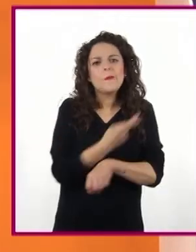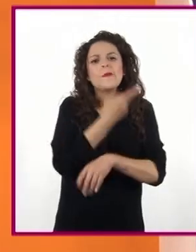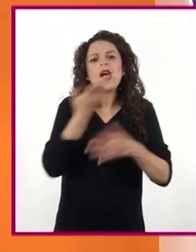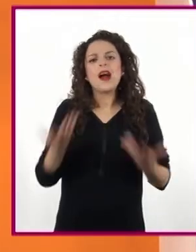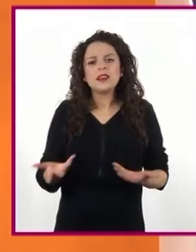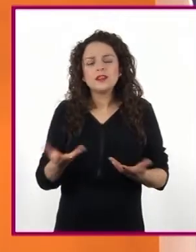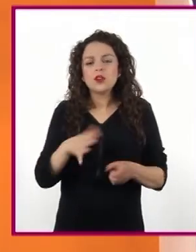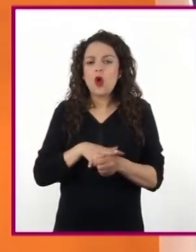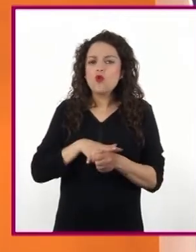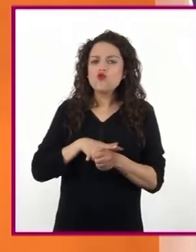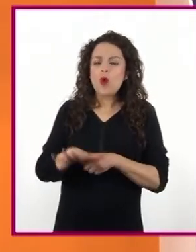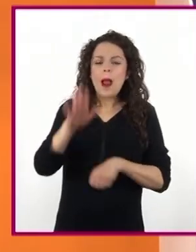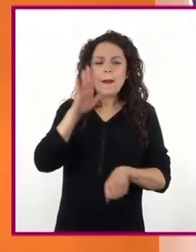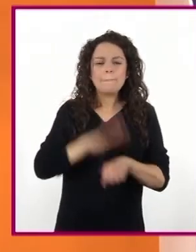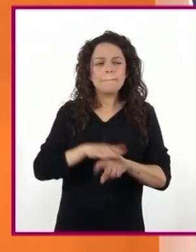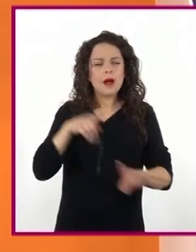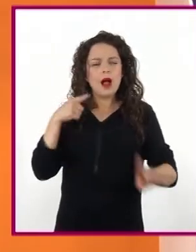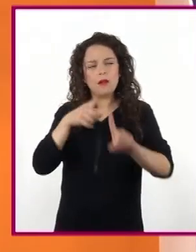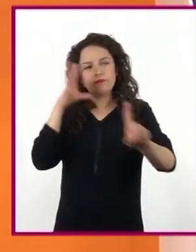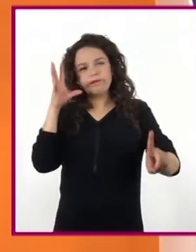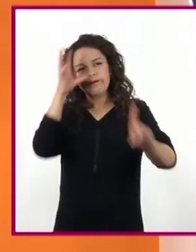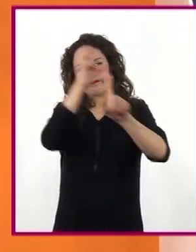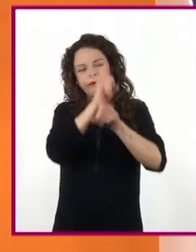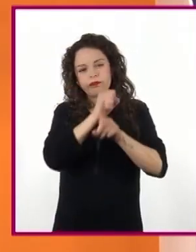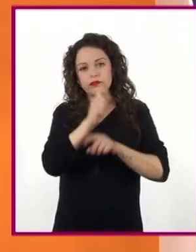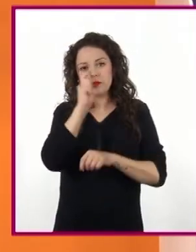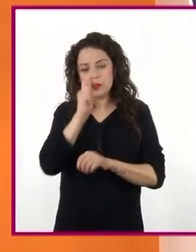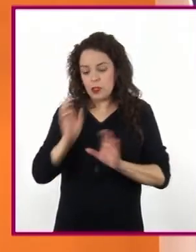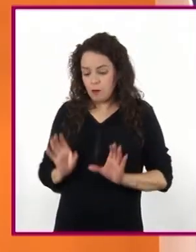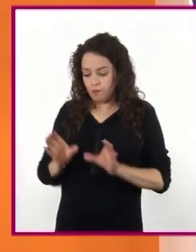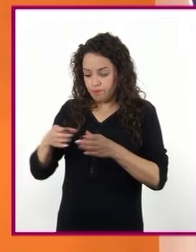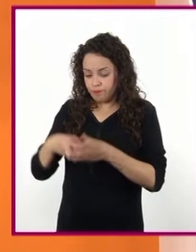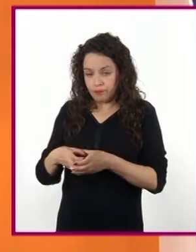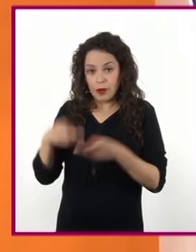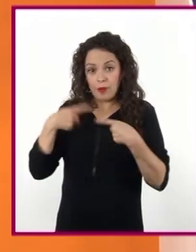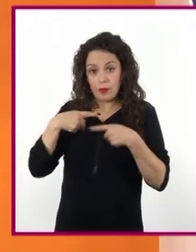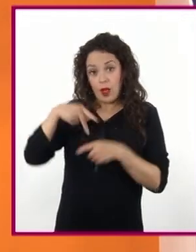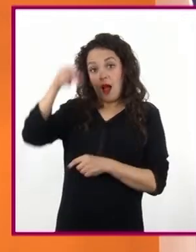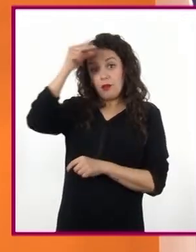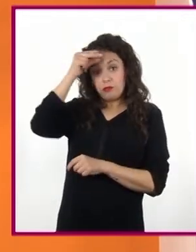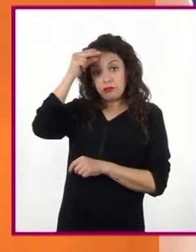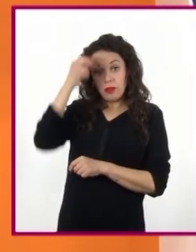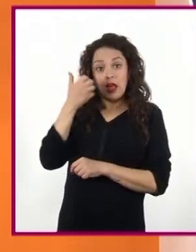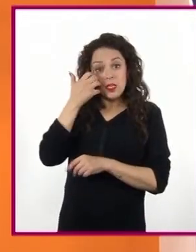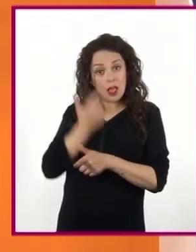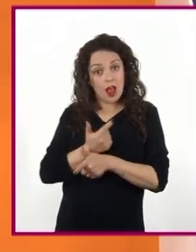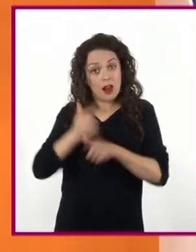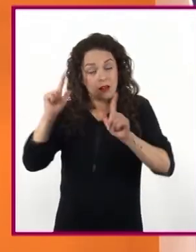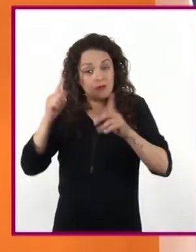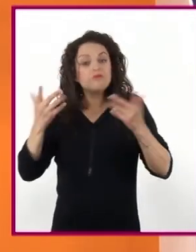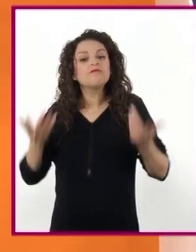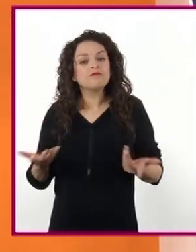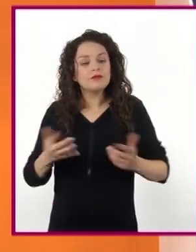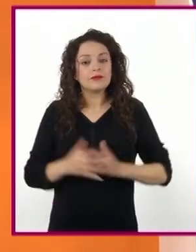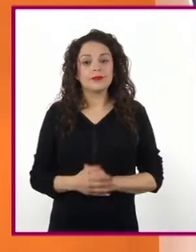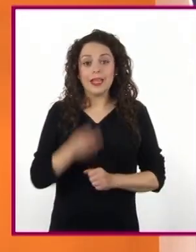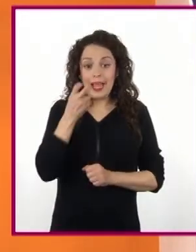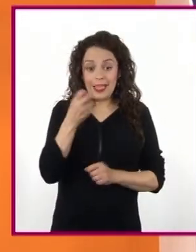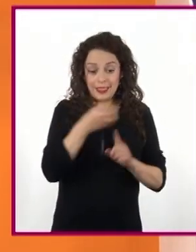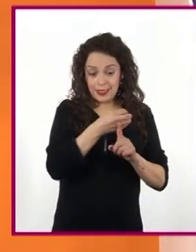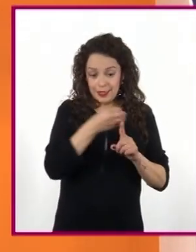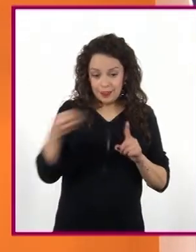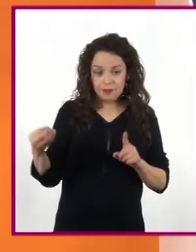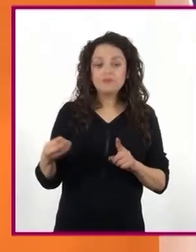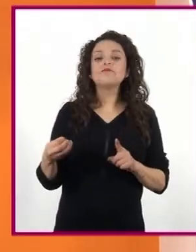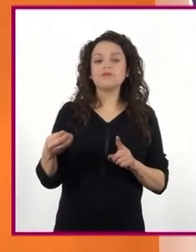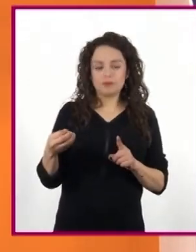los principales logros conseguidos por la minoría criolla ilustrada? A lo largo de la sesión daremos respuesta